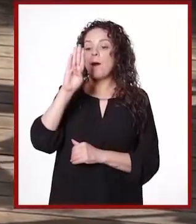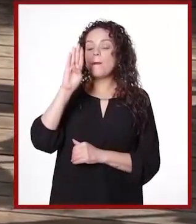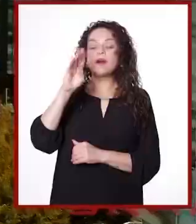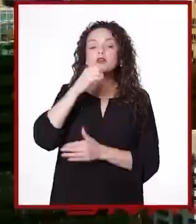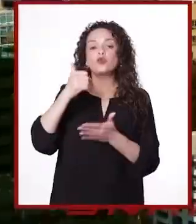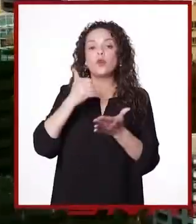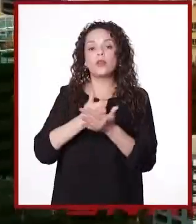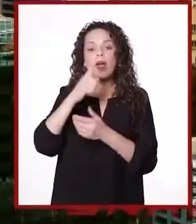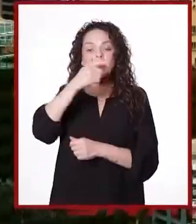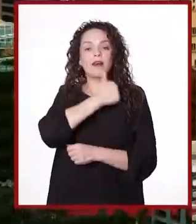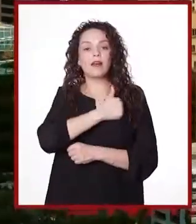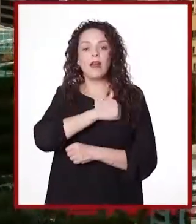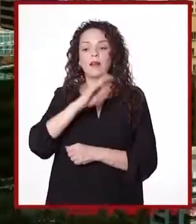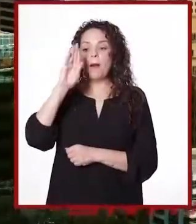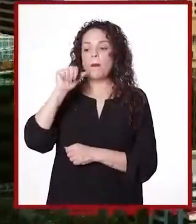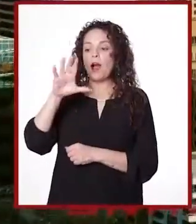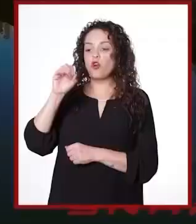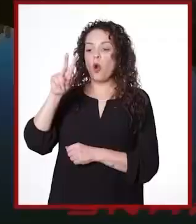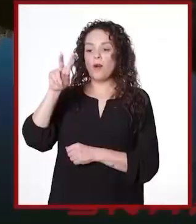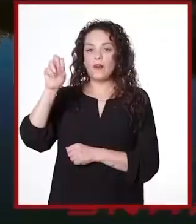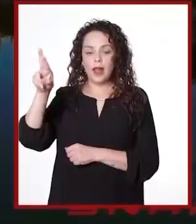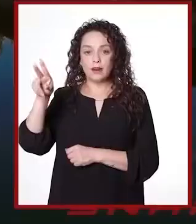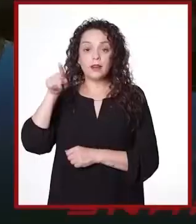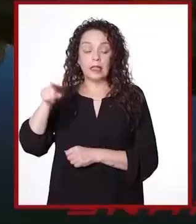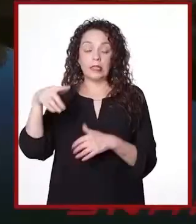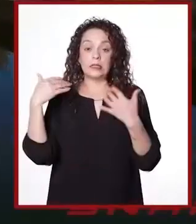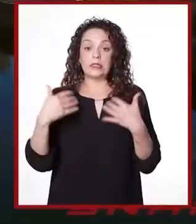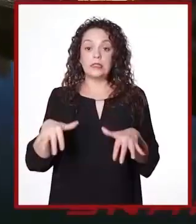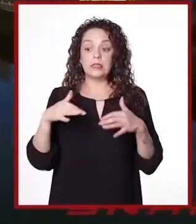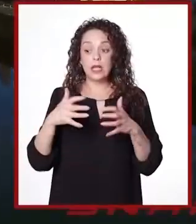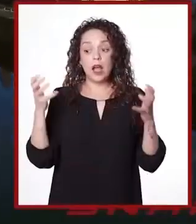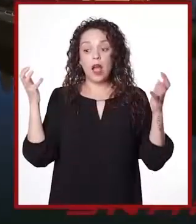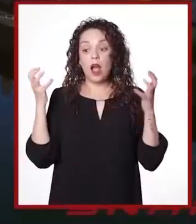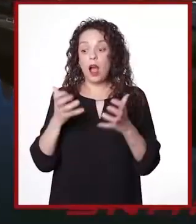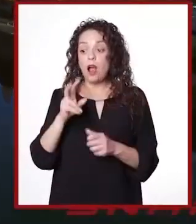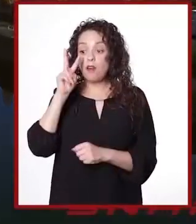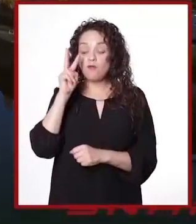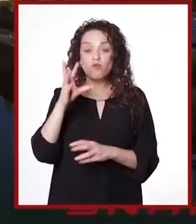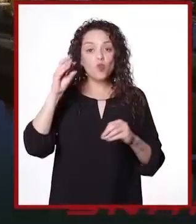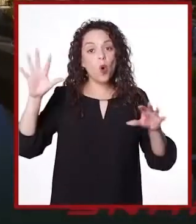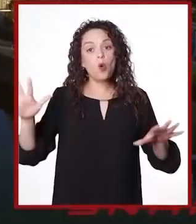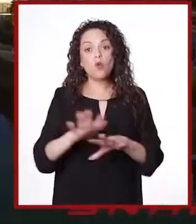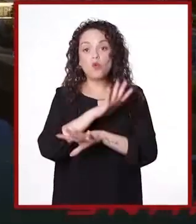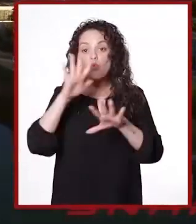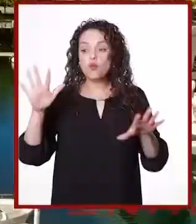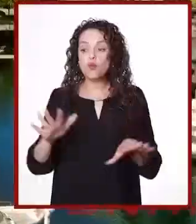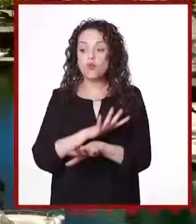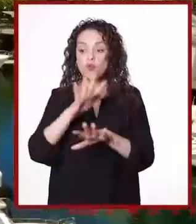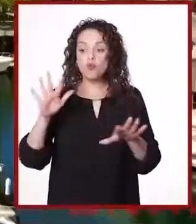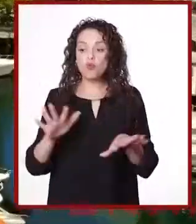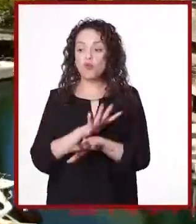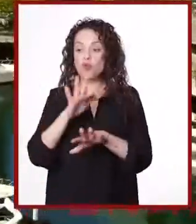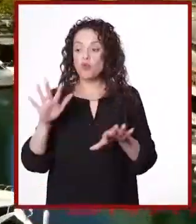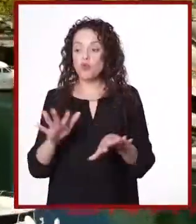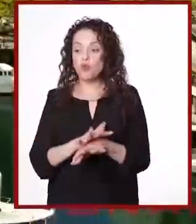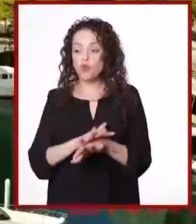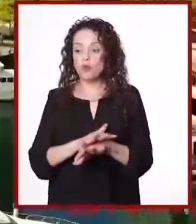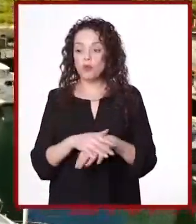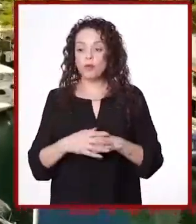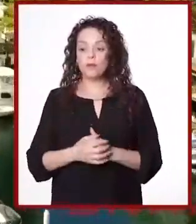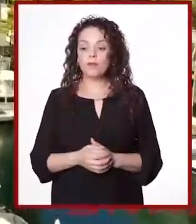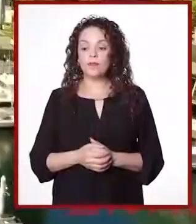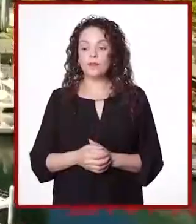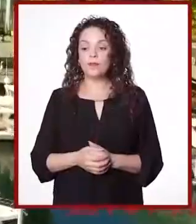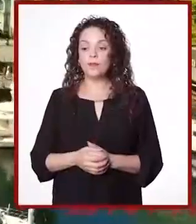En Canadá, que están logrando muchos cambios dentro de arborización